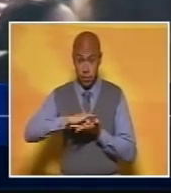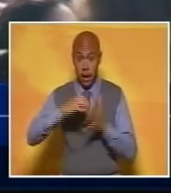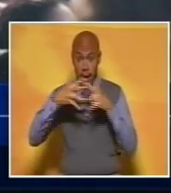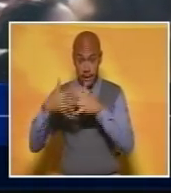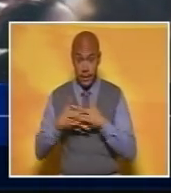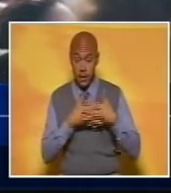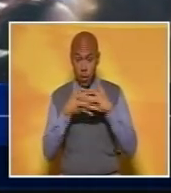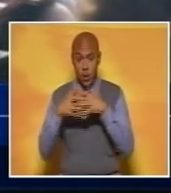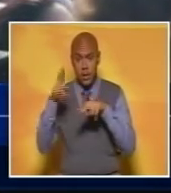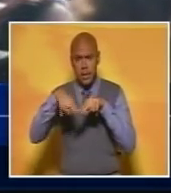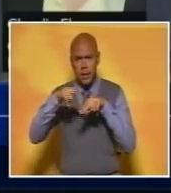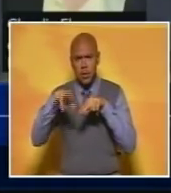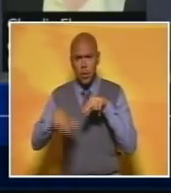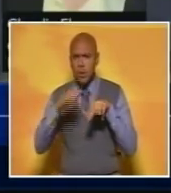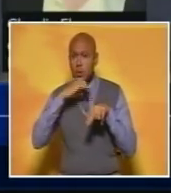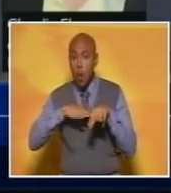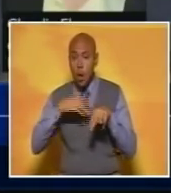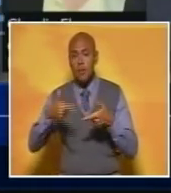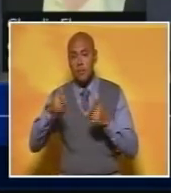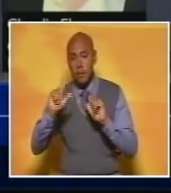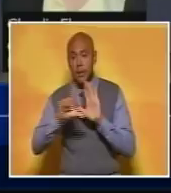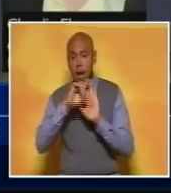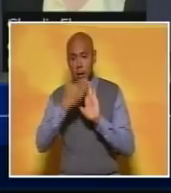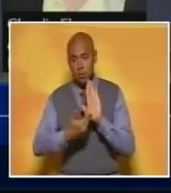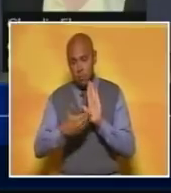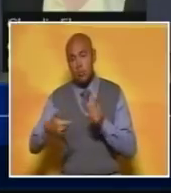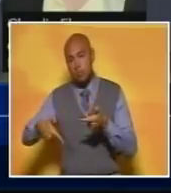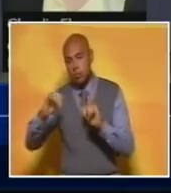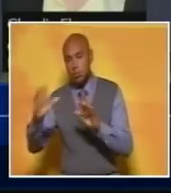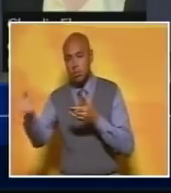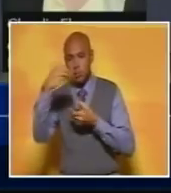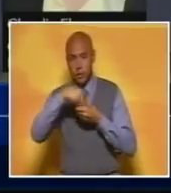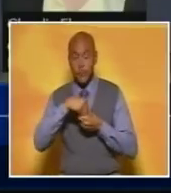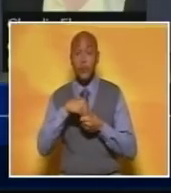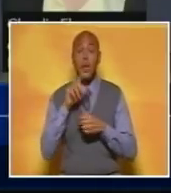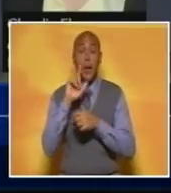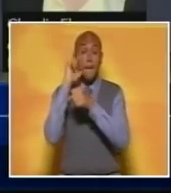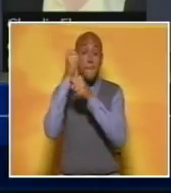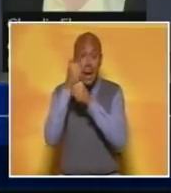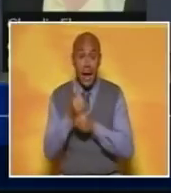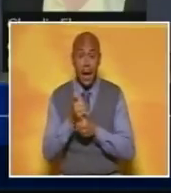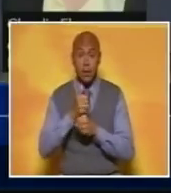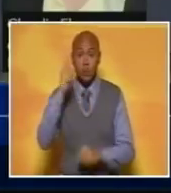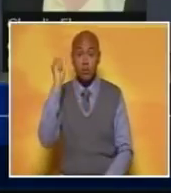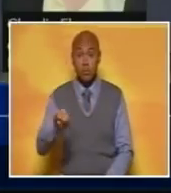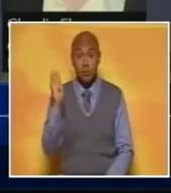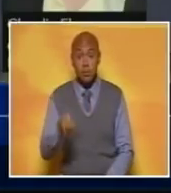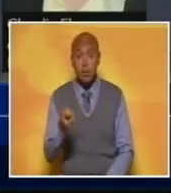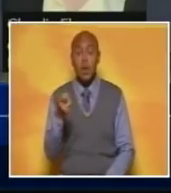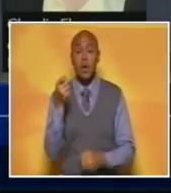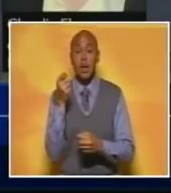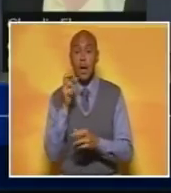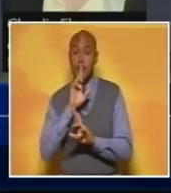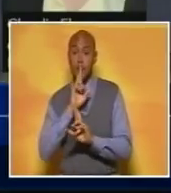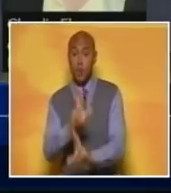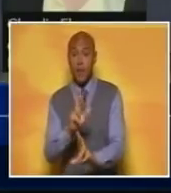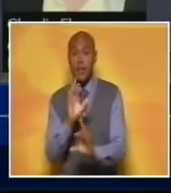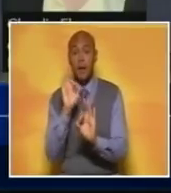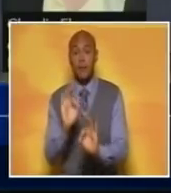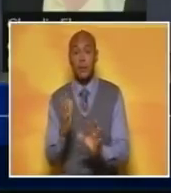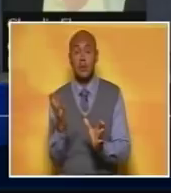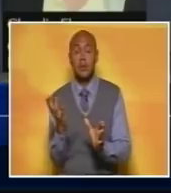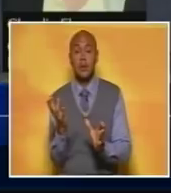llegaron como niños a Estados Unidos. Estamos esperando que la Corte Suprema no juegue